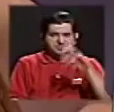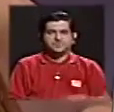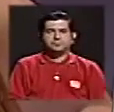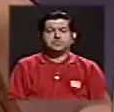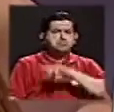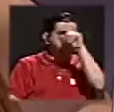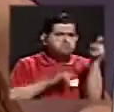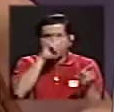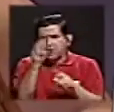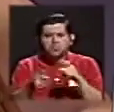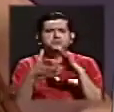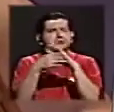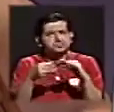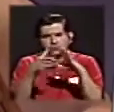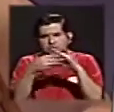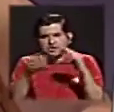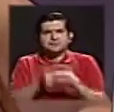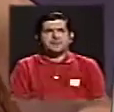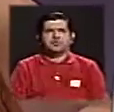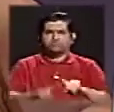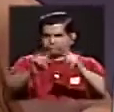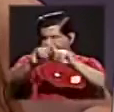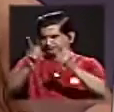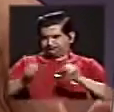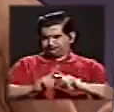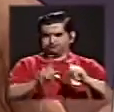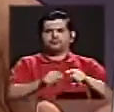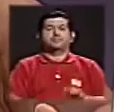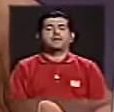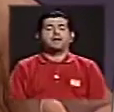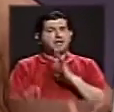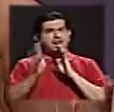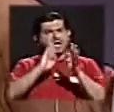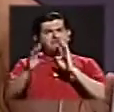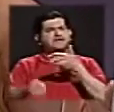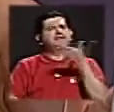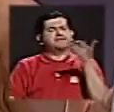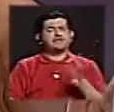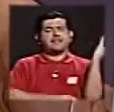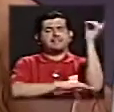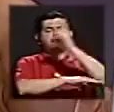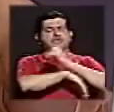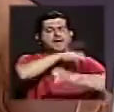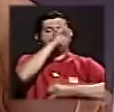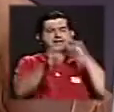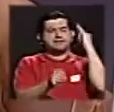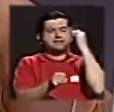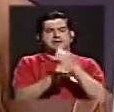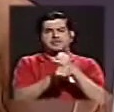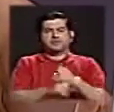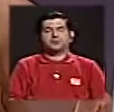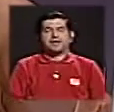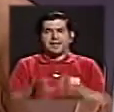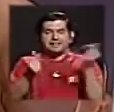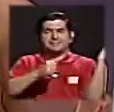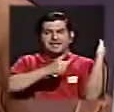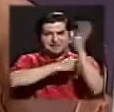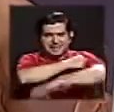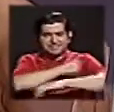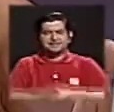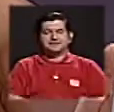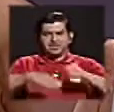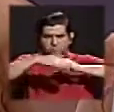hacer preguntas, comentarios y observaciones. Estamos hablando sobre el Día Internacional de la Despenalización